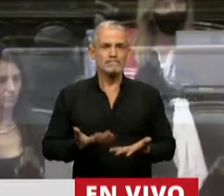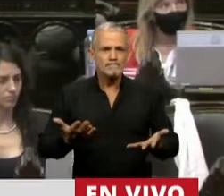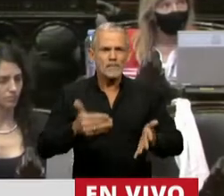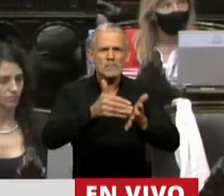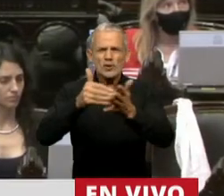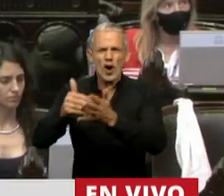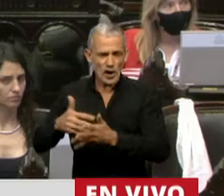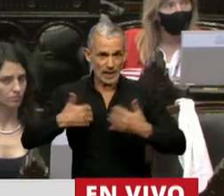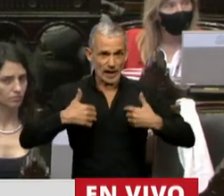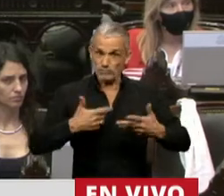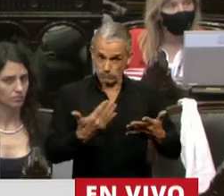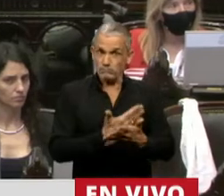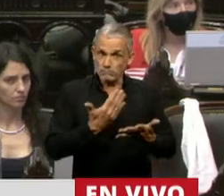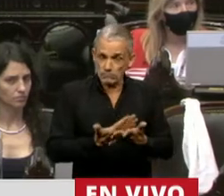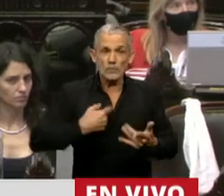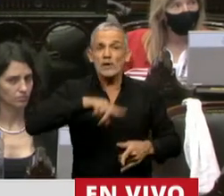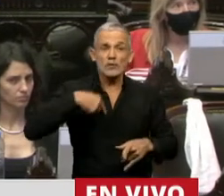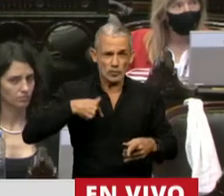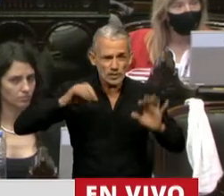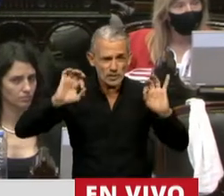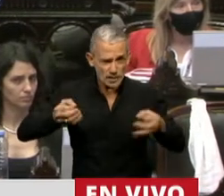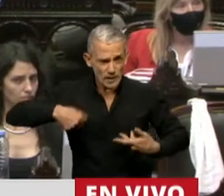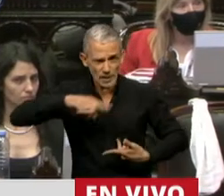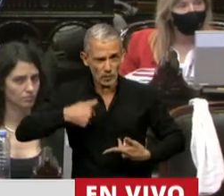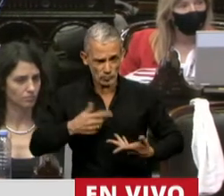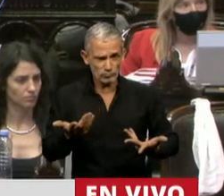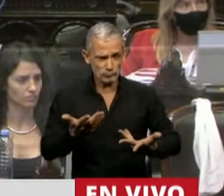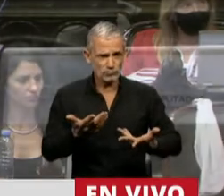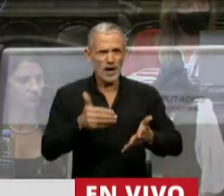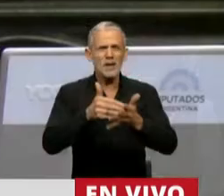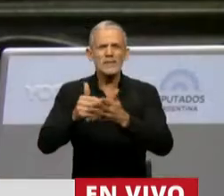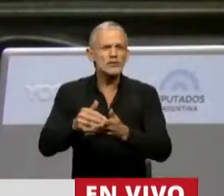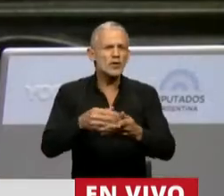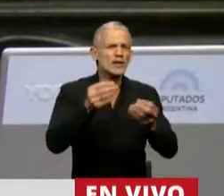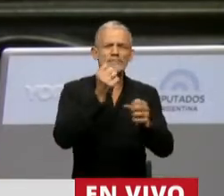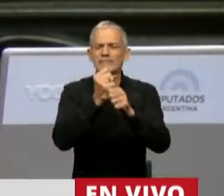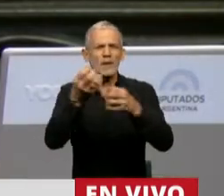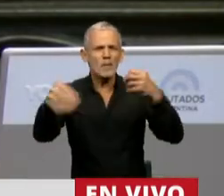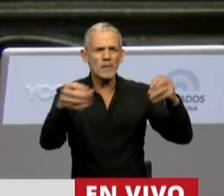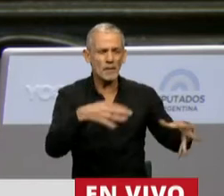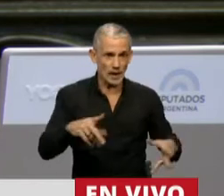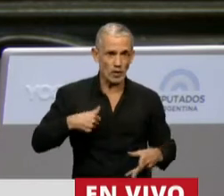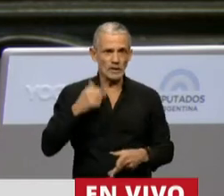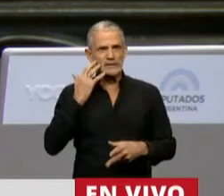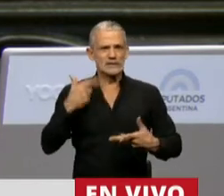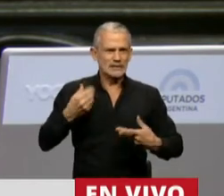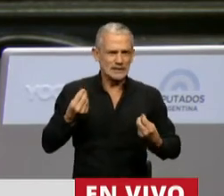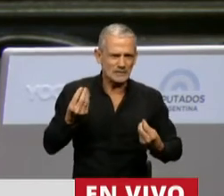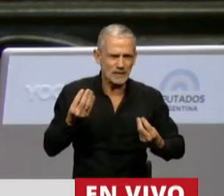Millones de argentinos están sufriendo y nosotros lo sabemos. Millones perdieron el empleo y millones tienen temor a